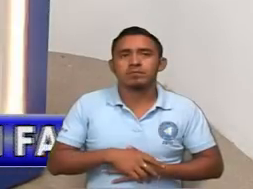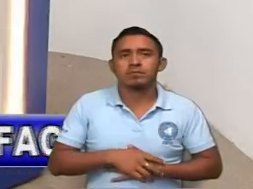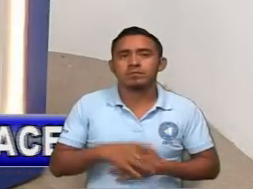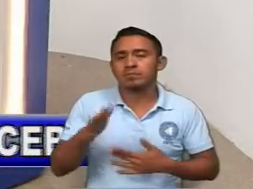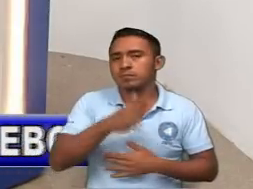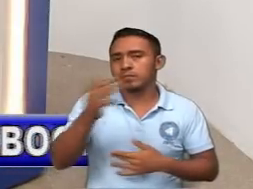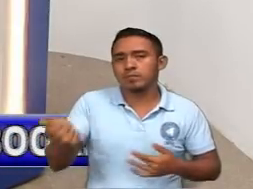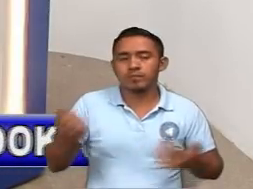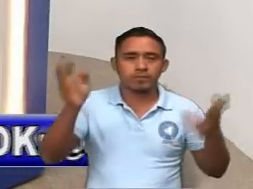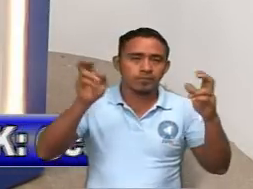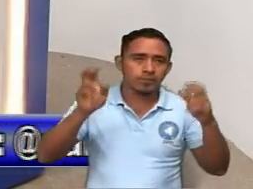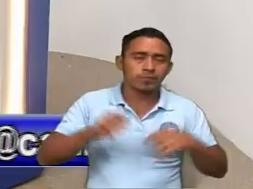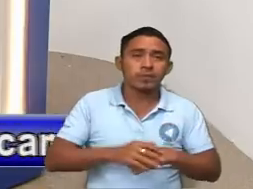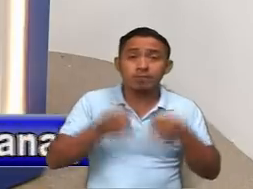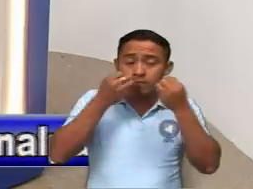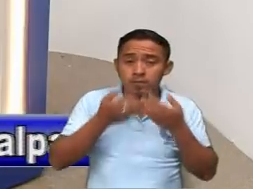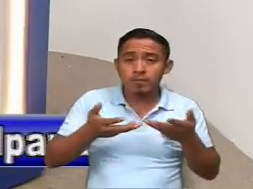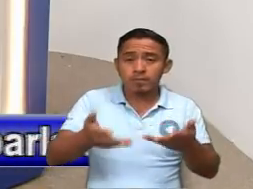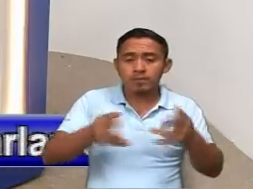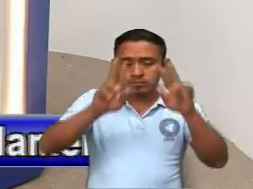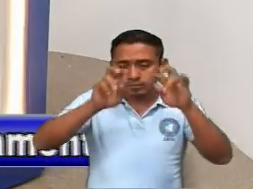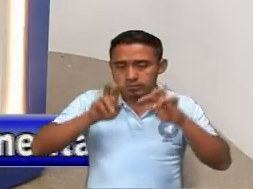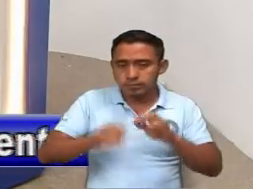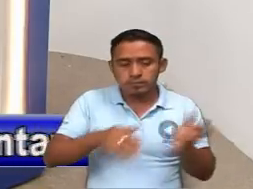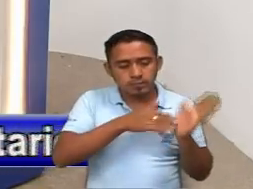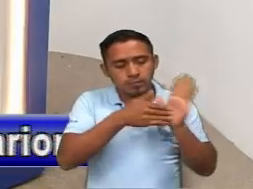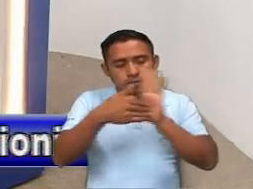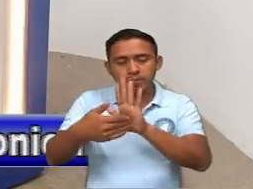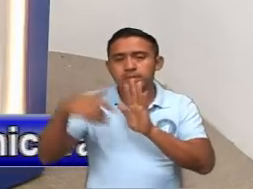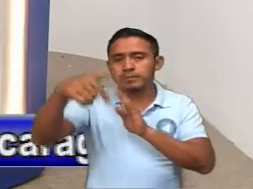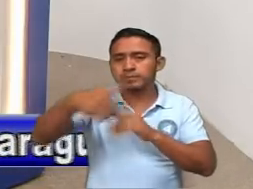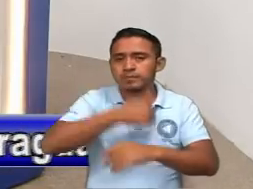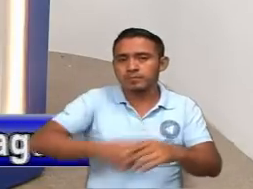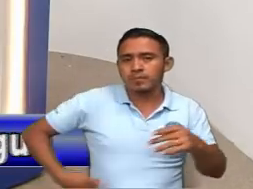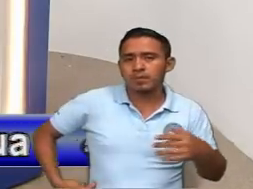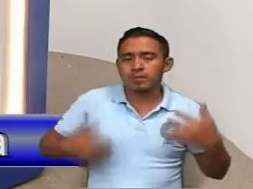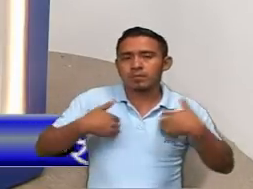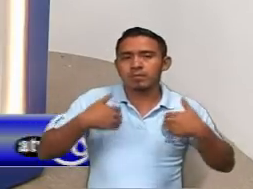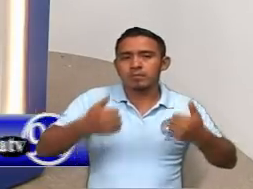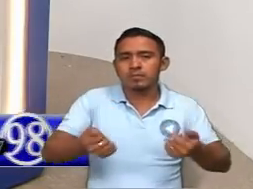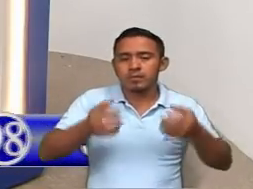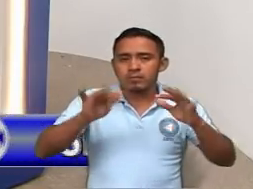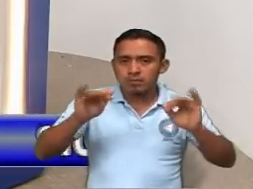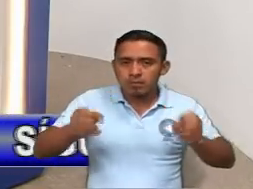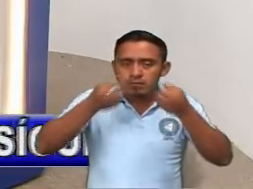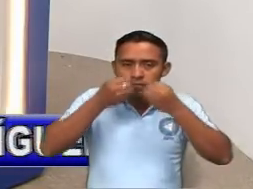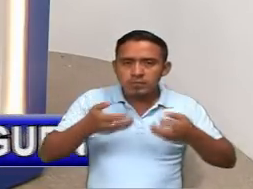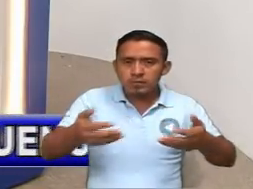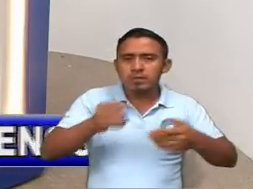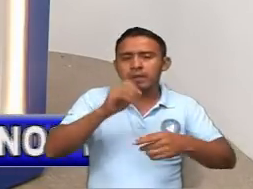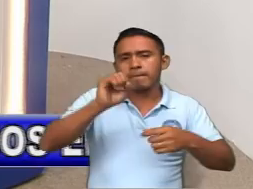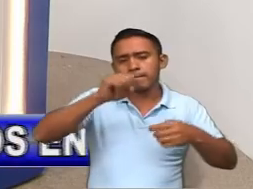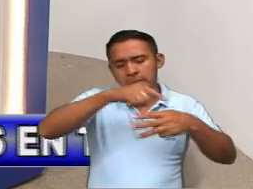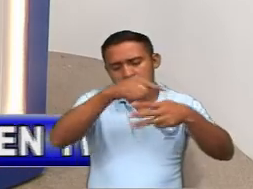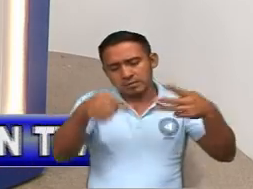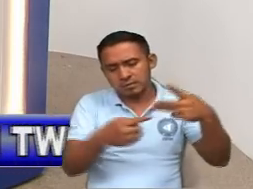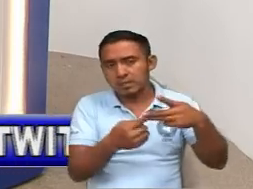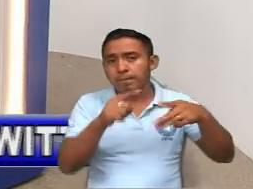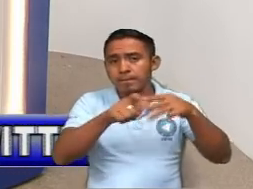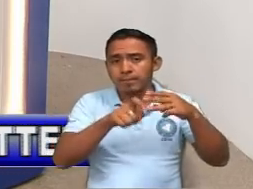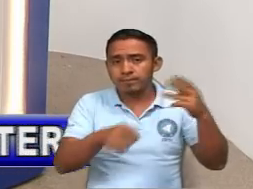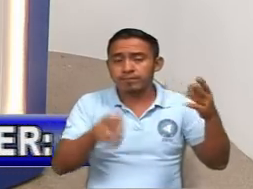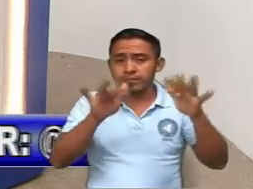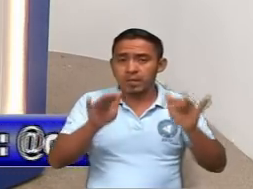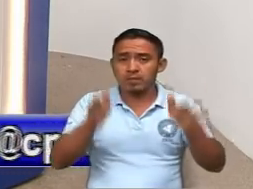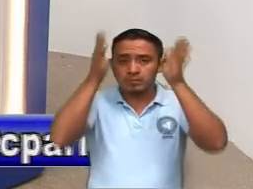En otros ámbitos, en el informe evaluativo presentado por autoridades del Ministerio de Salud, dieron a conocer que en el primer trimestre del año se ha